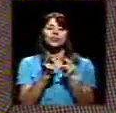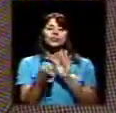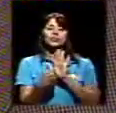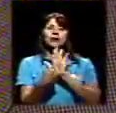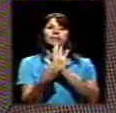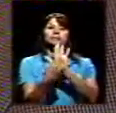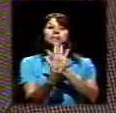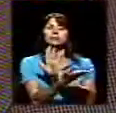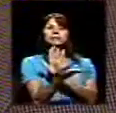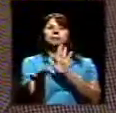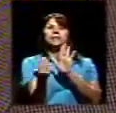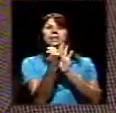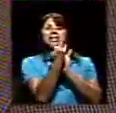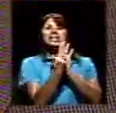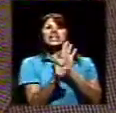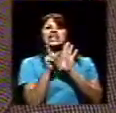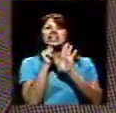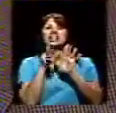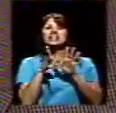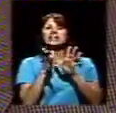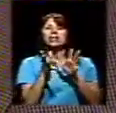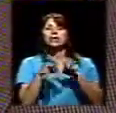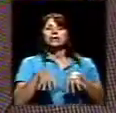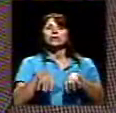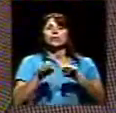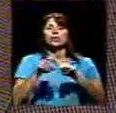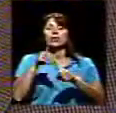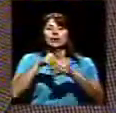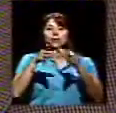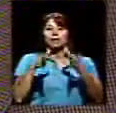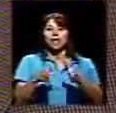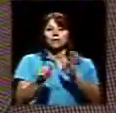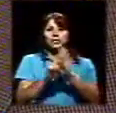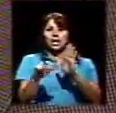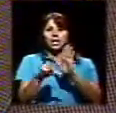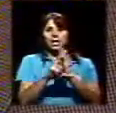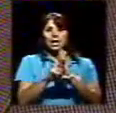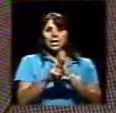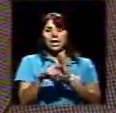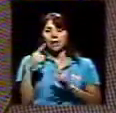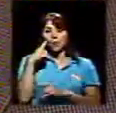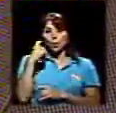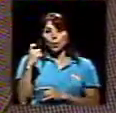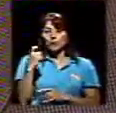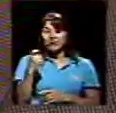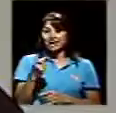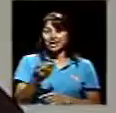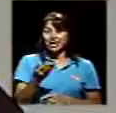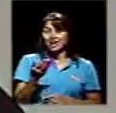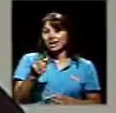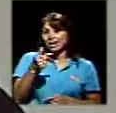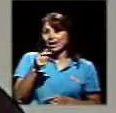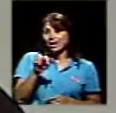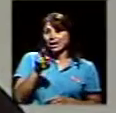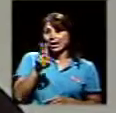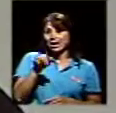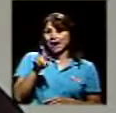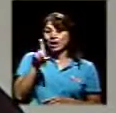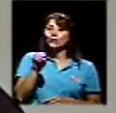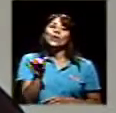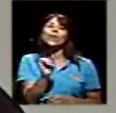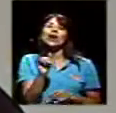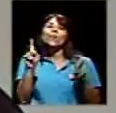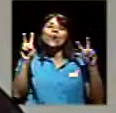de diputado en la Asamblea Legislativa. Porque de alguna forma Gerardo, alguna vez lo dijimos, era como el diputado